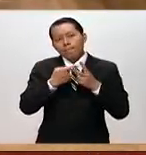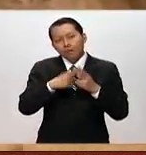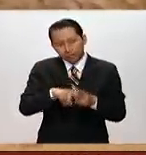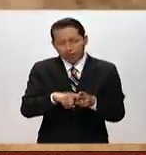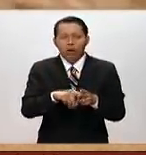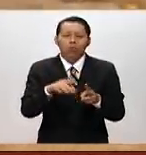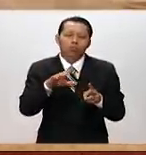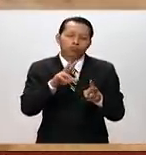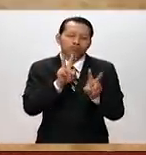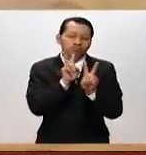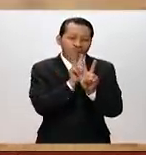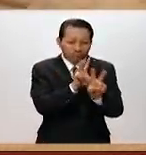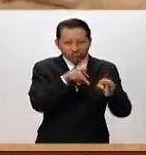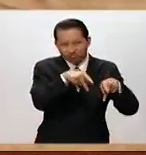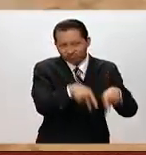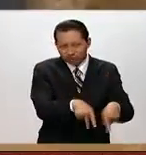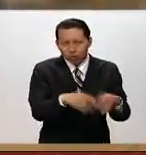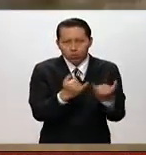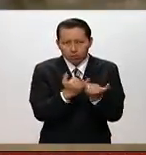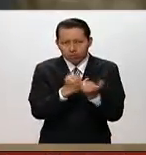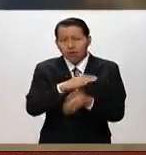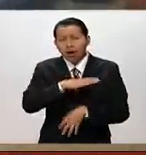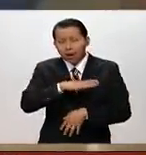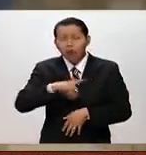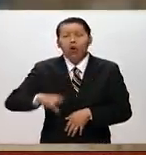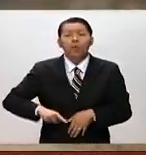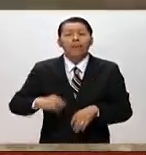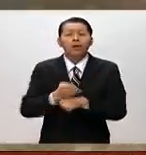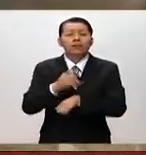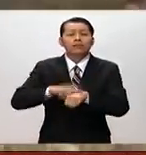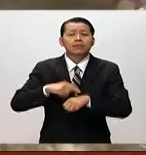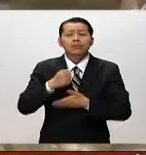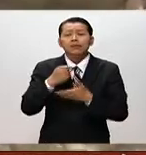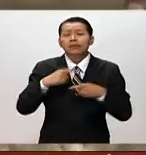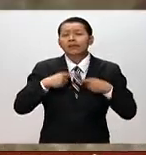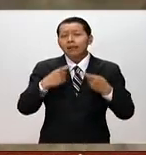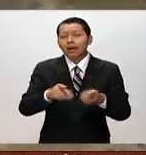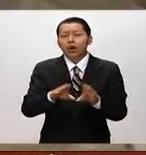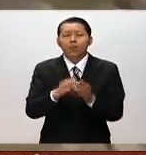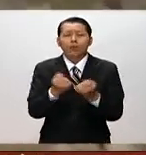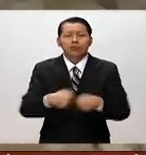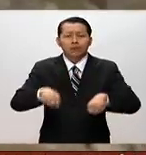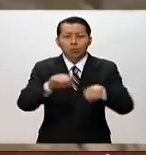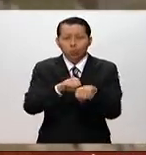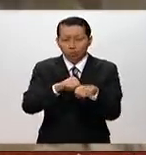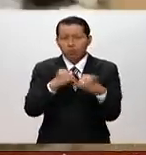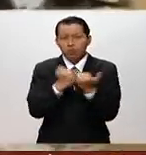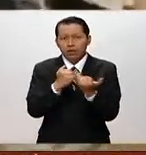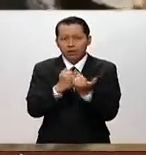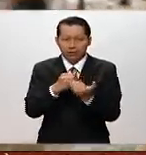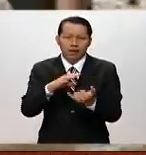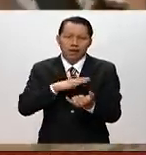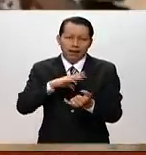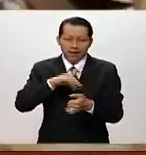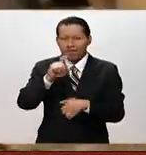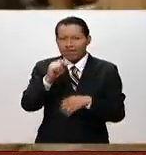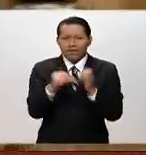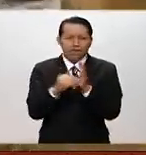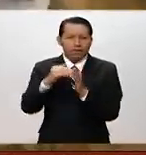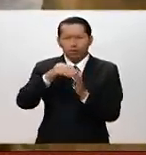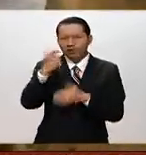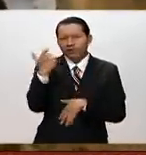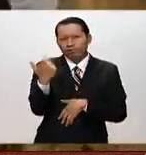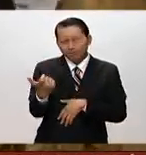al sector agropecuario, el gobierno estatal entregará recursos del seguro contratado y confirmó la llegada de 20 millones de